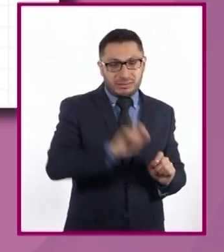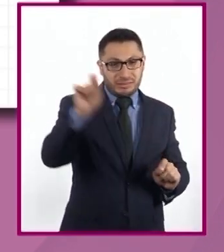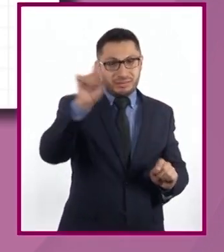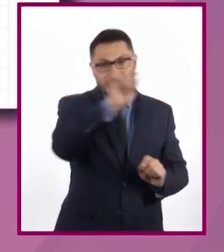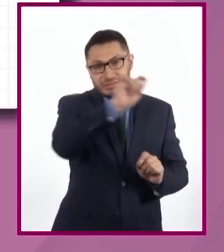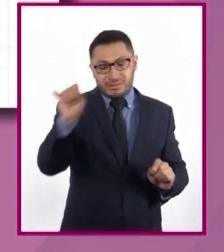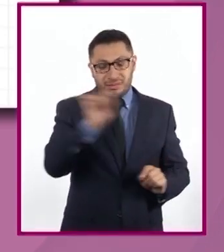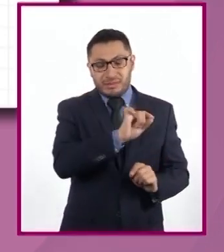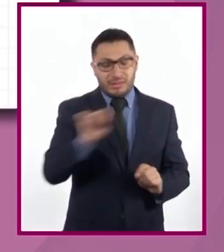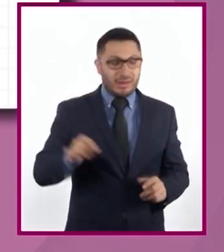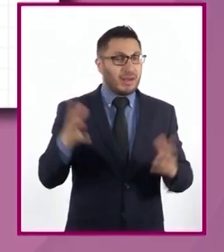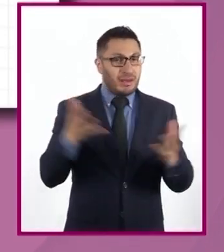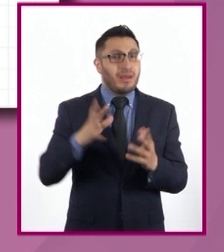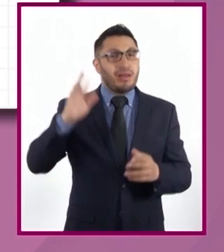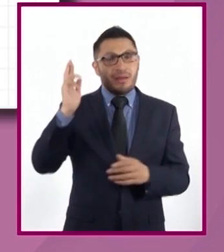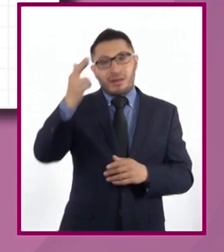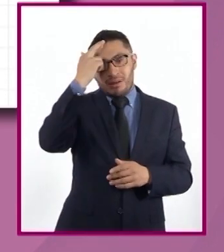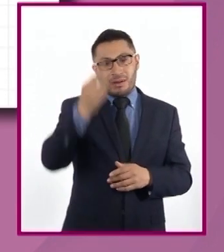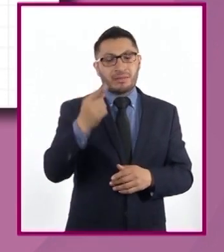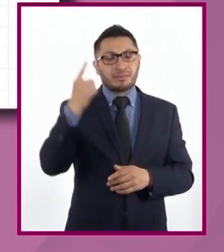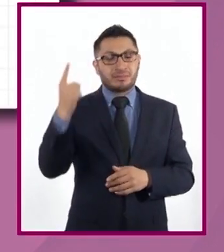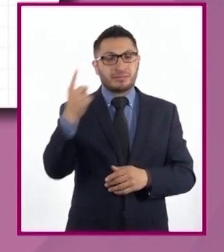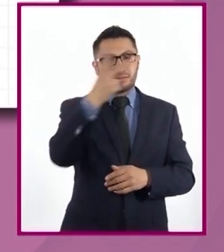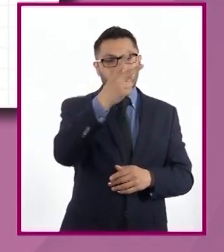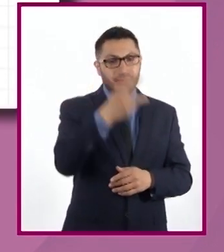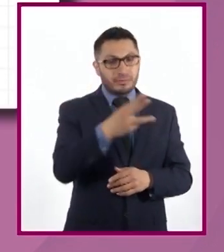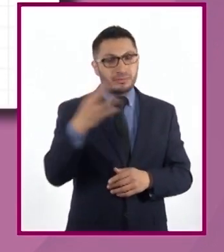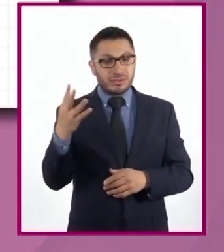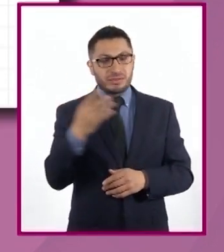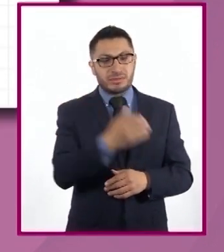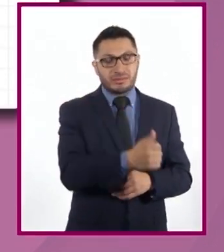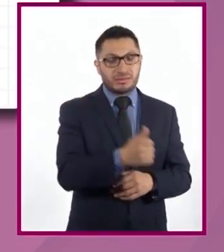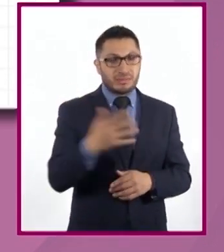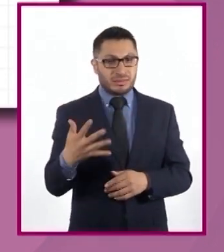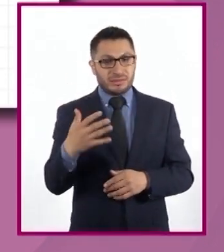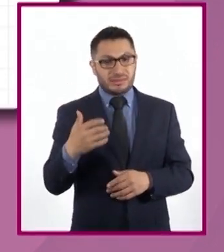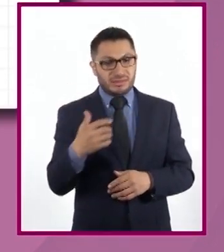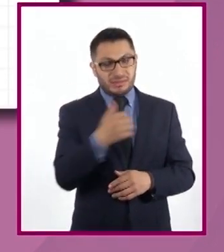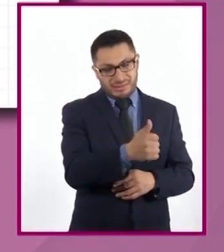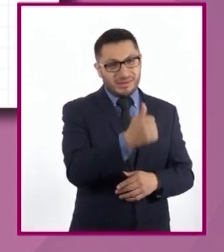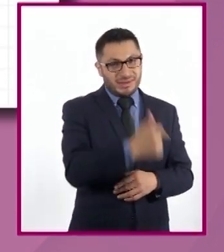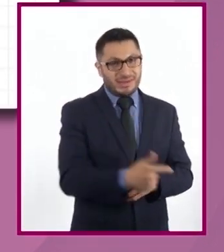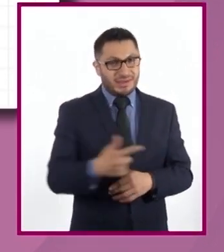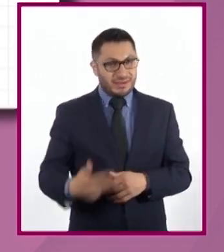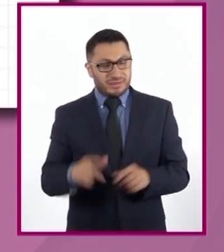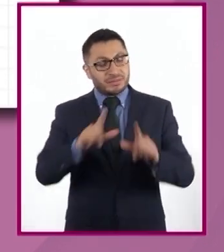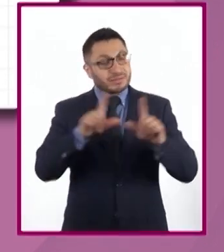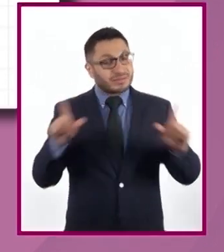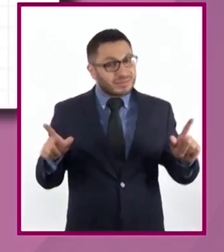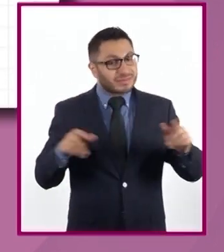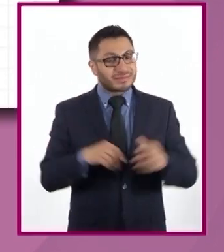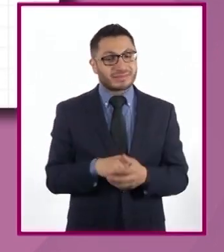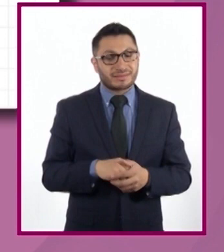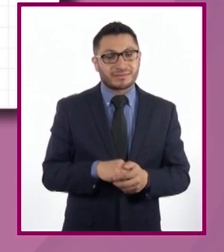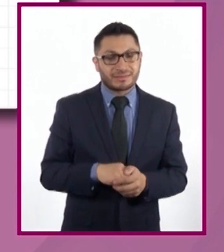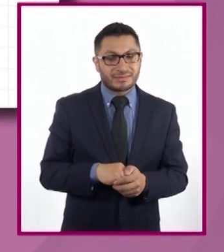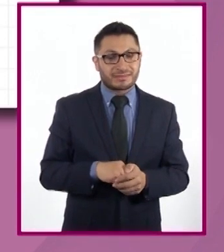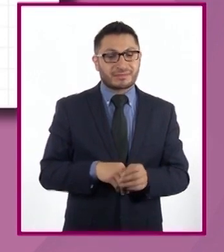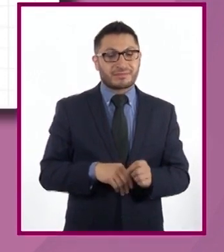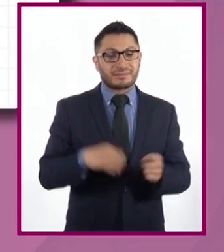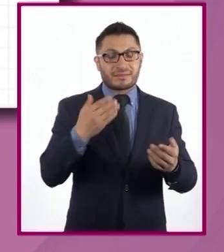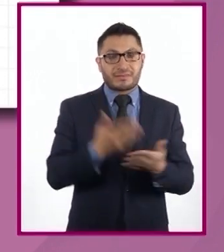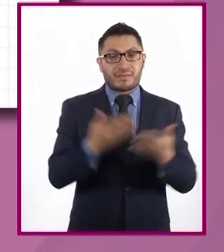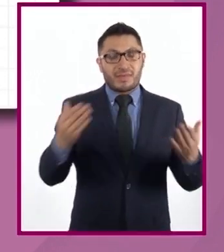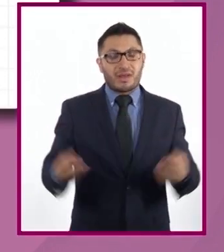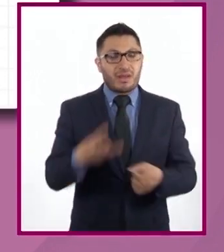anterior. Recuerda numerar los ángulos de la misma manera. ¿Listo? Ahora traza una tercera